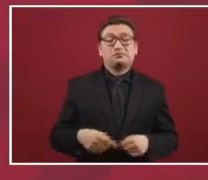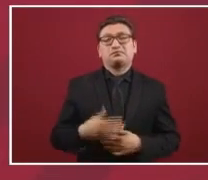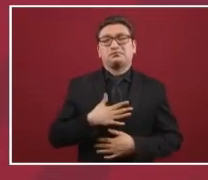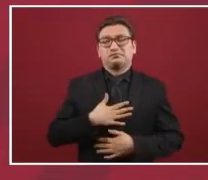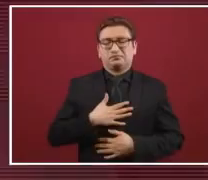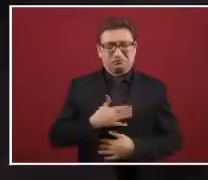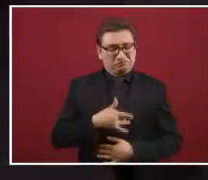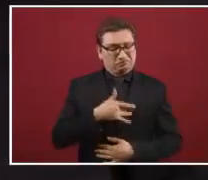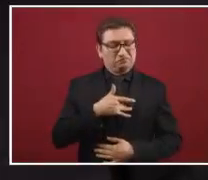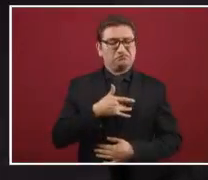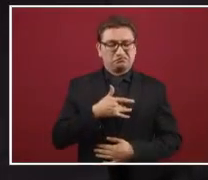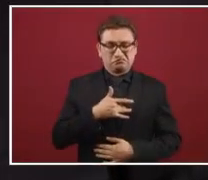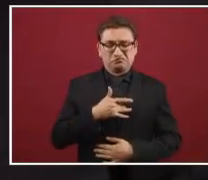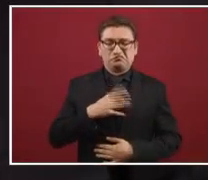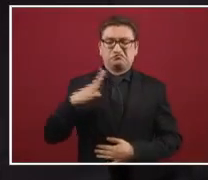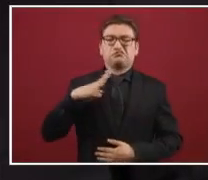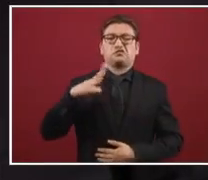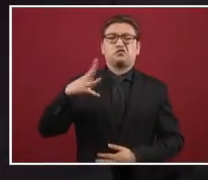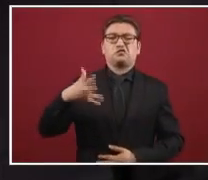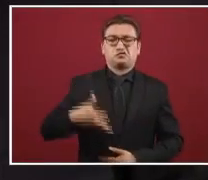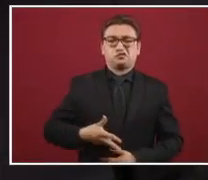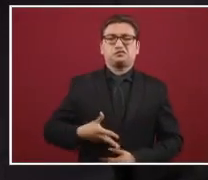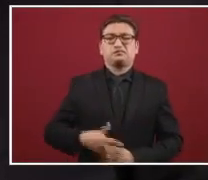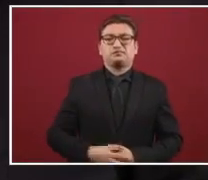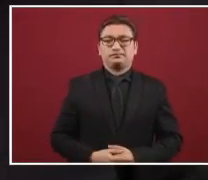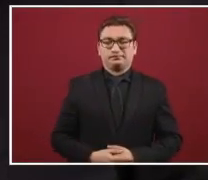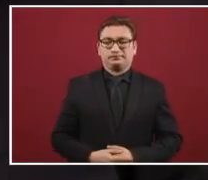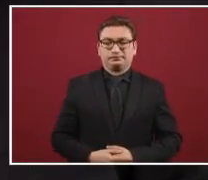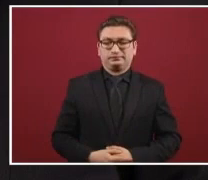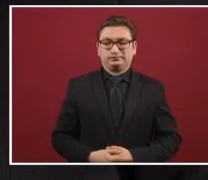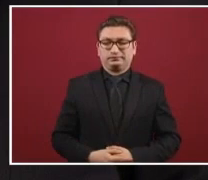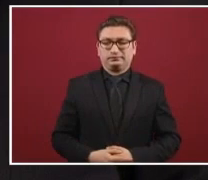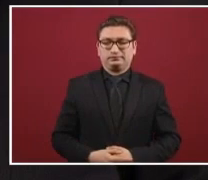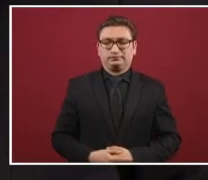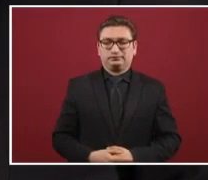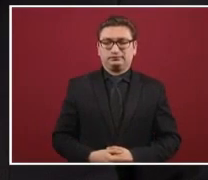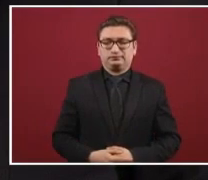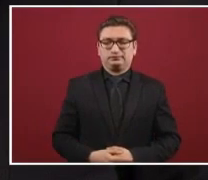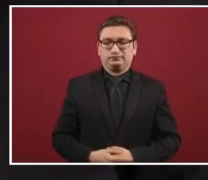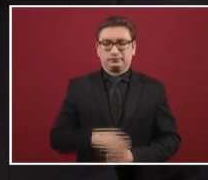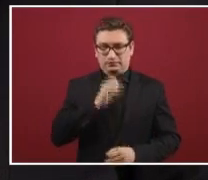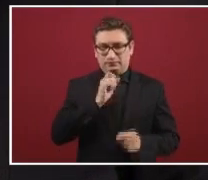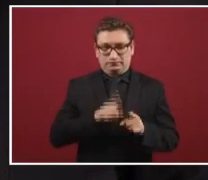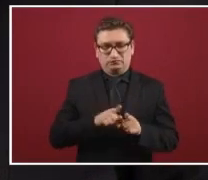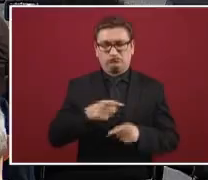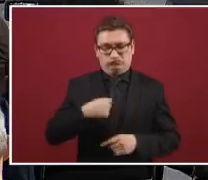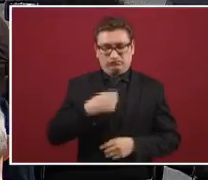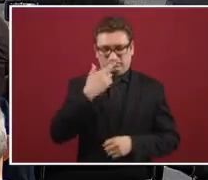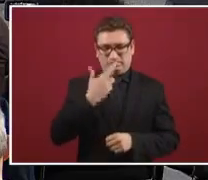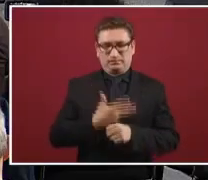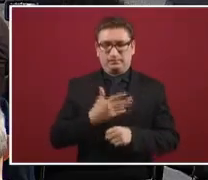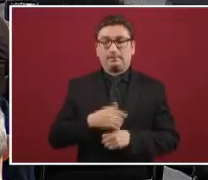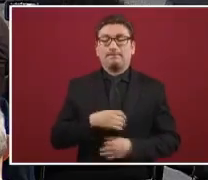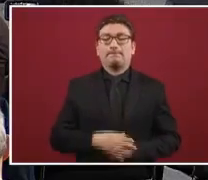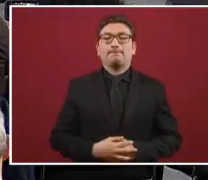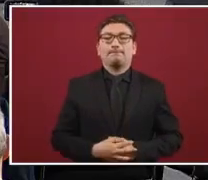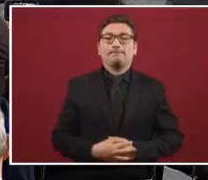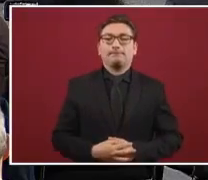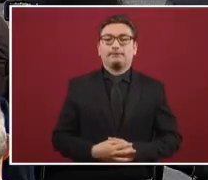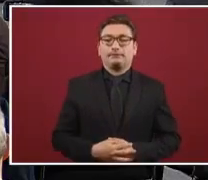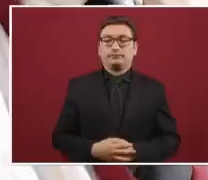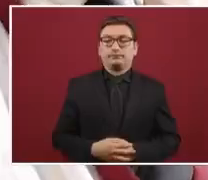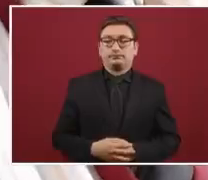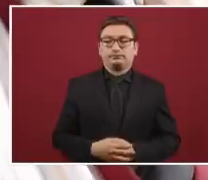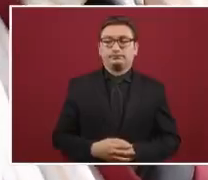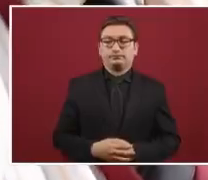un gran orgullo y al mismo tiempo una gran responsabilidad. Estarán ya prácticamente,